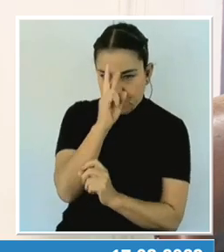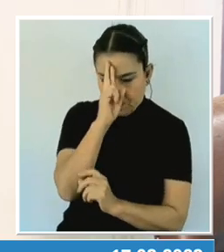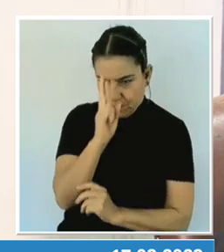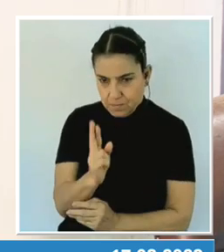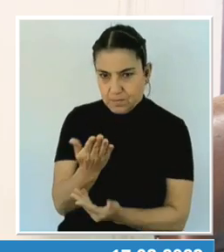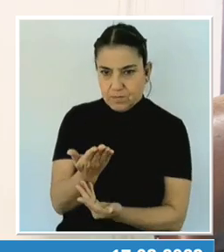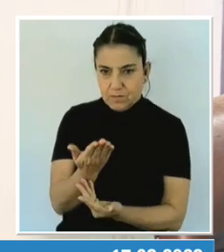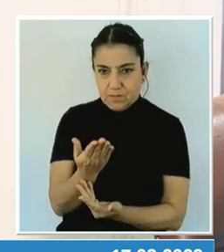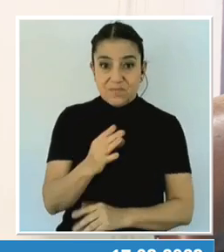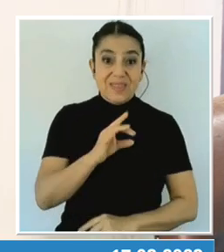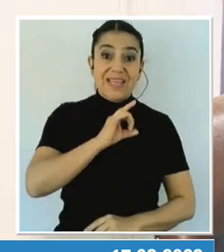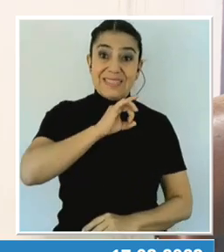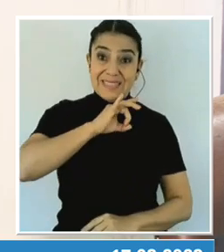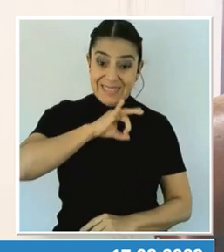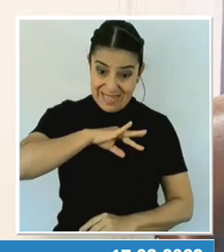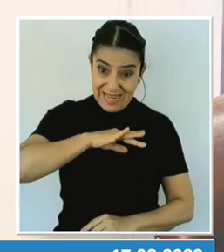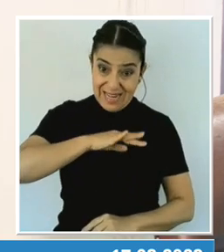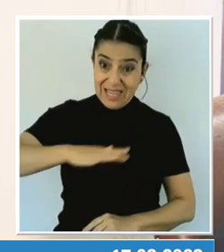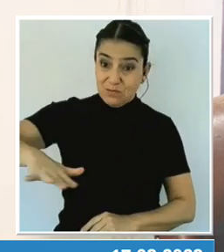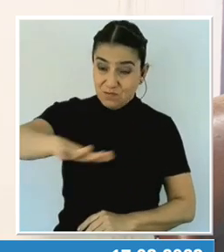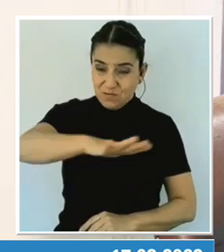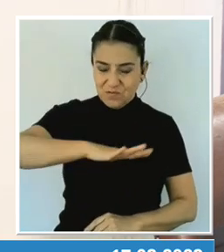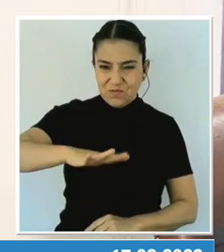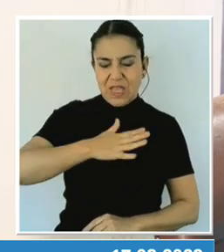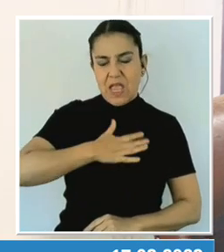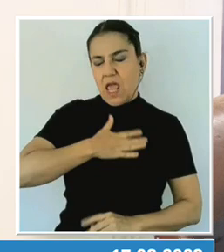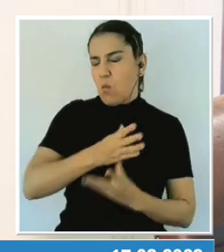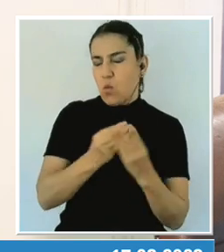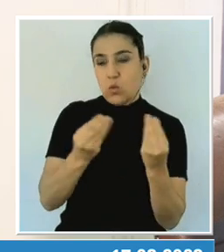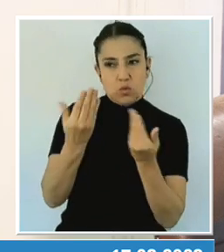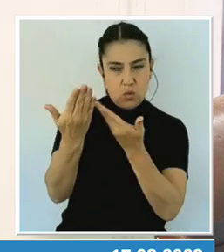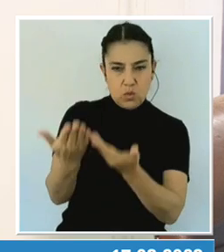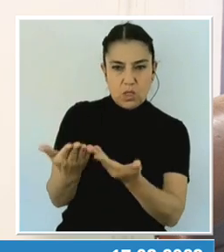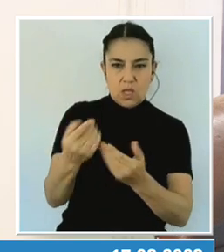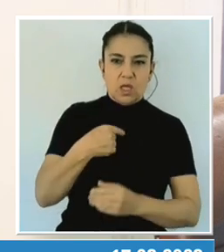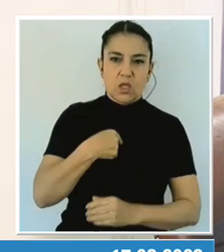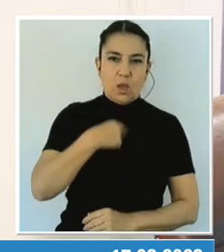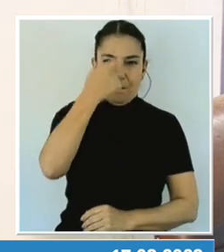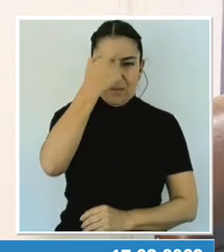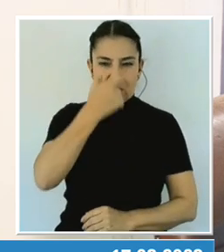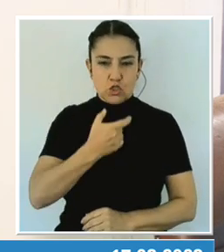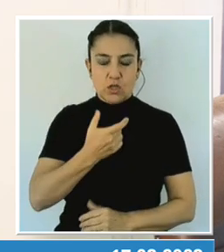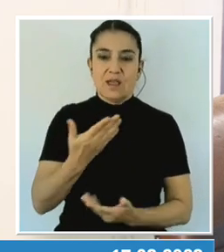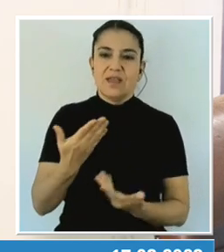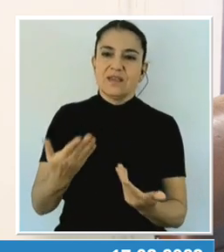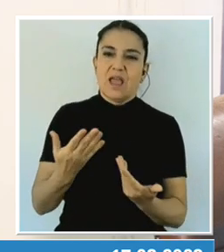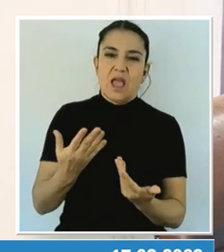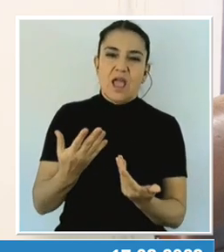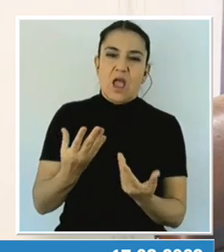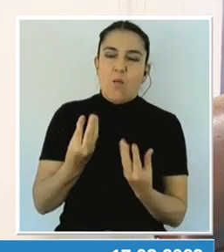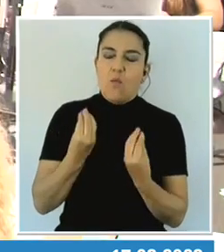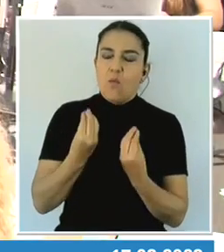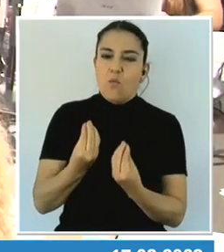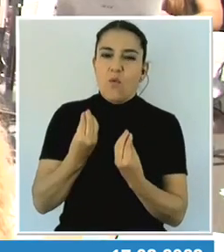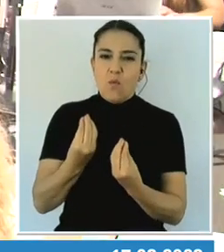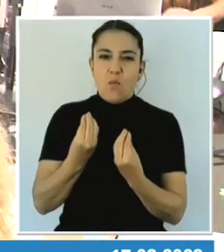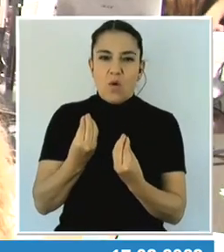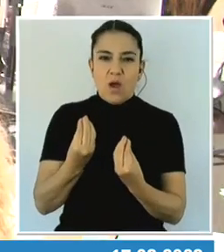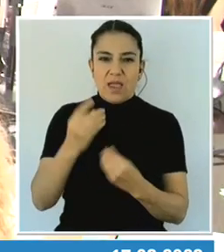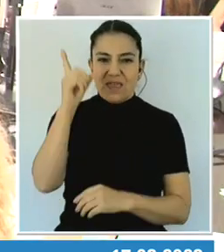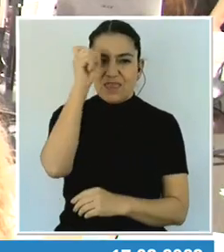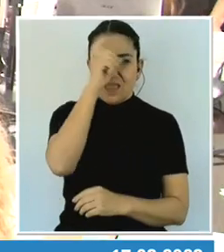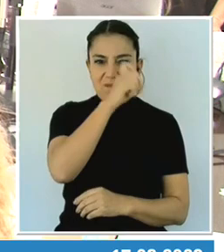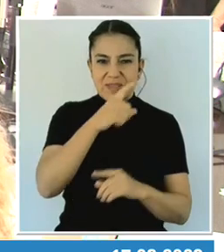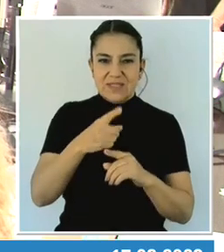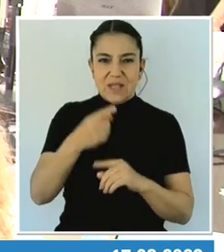ustedes. Yo personalmente creo que ya es muy, muy, muy extremadamente difícil pensar en otra